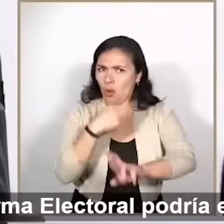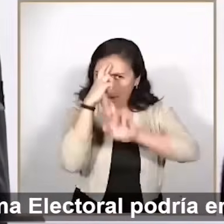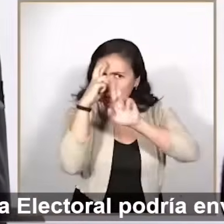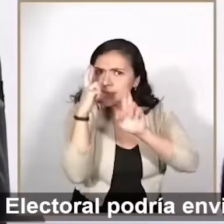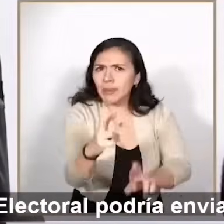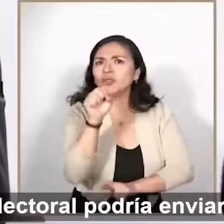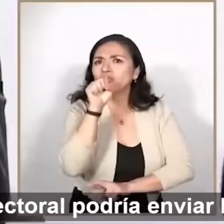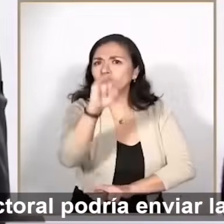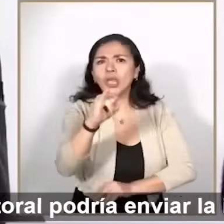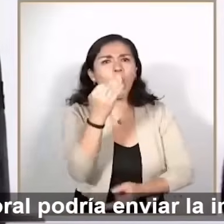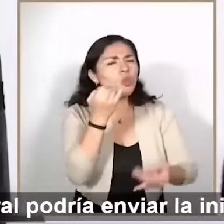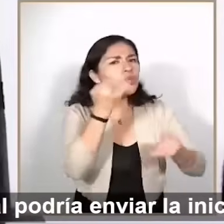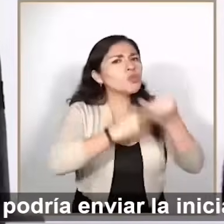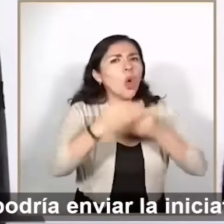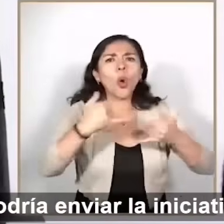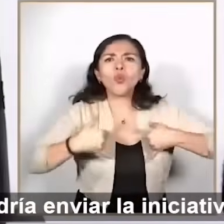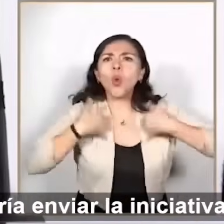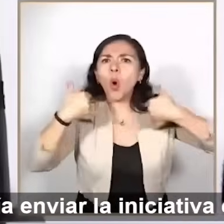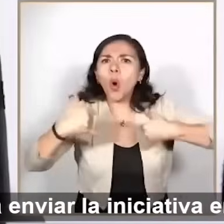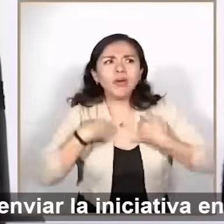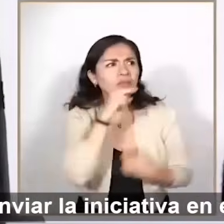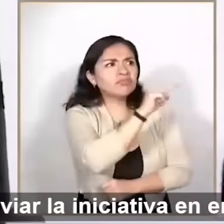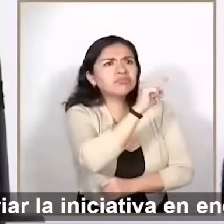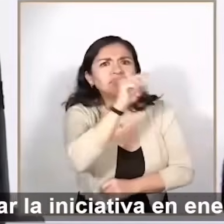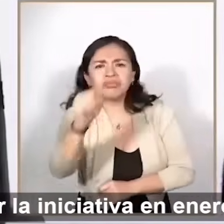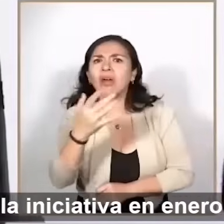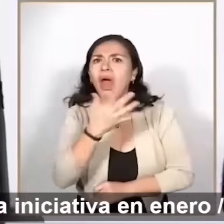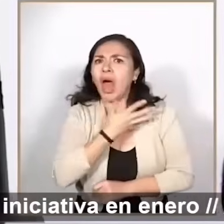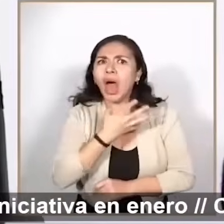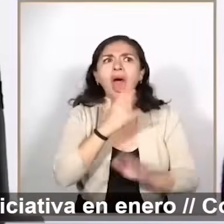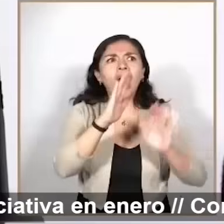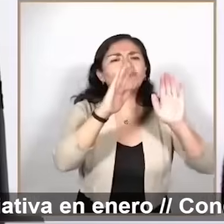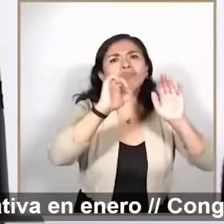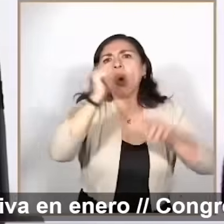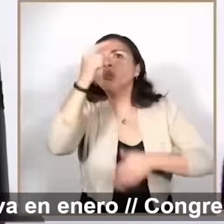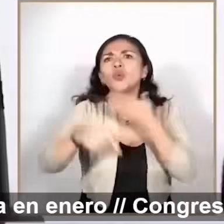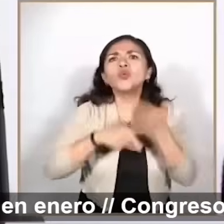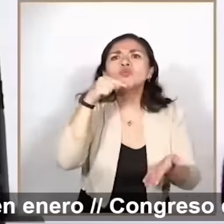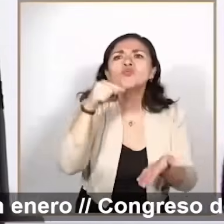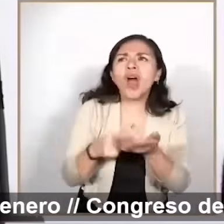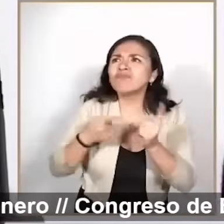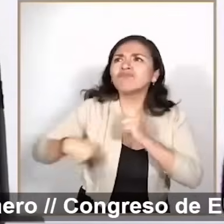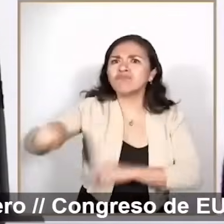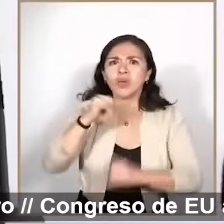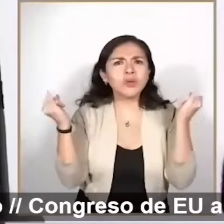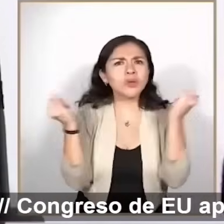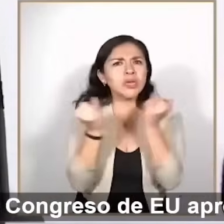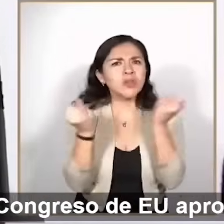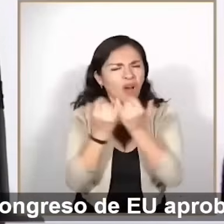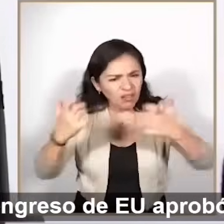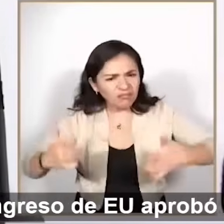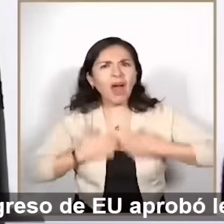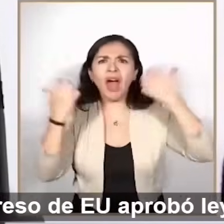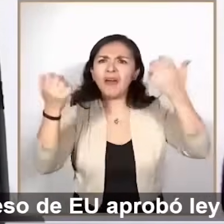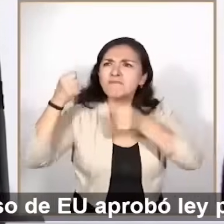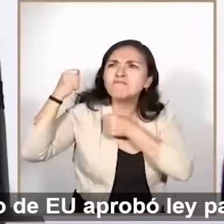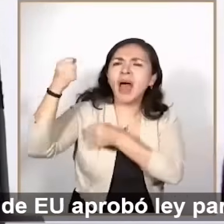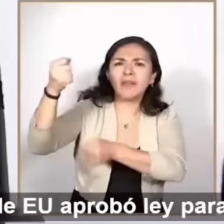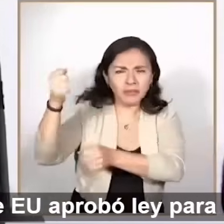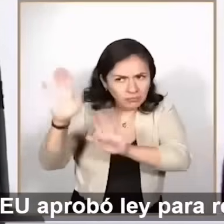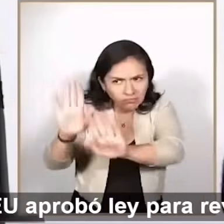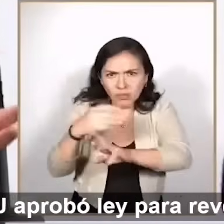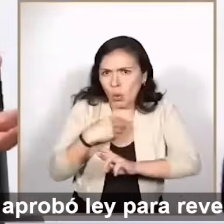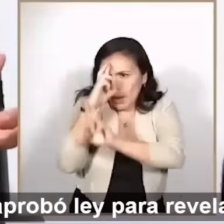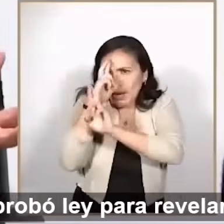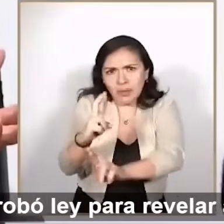los jóvenes y a los que han en otras partes retomado esta forma de manifestación, pero aquí